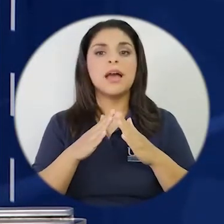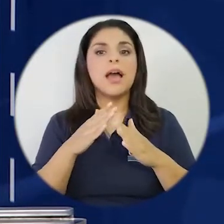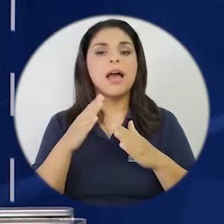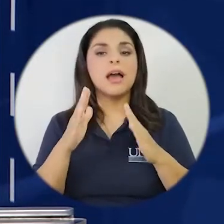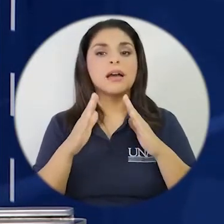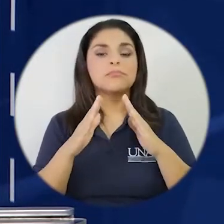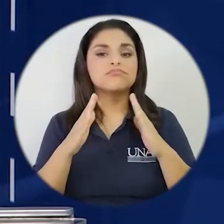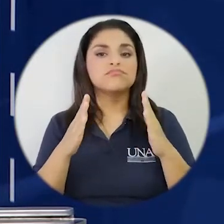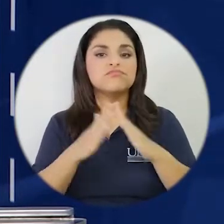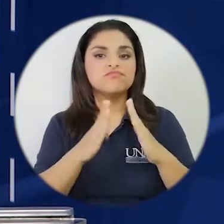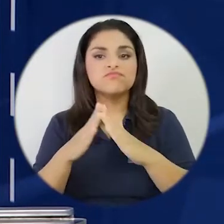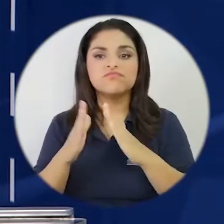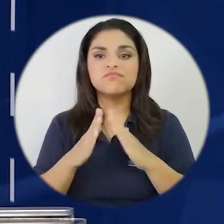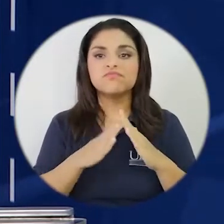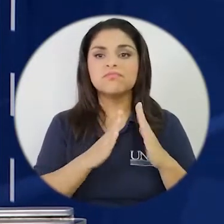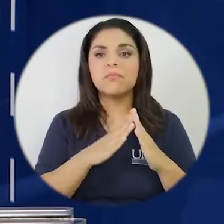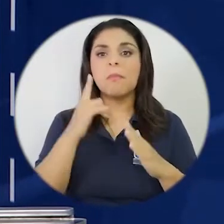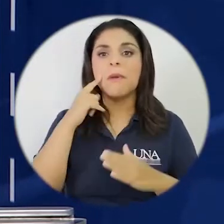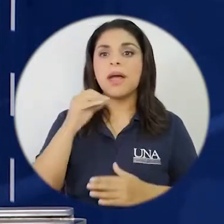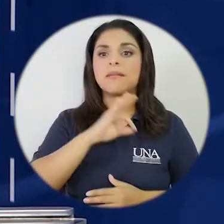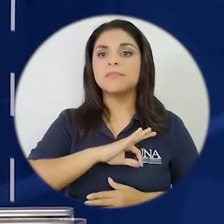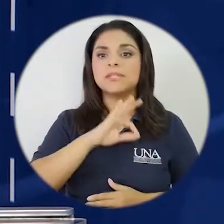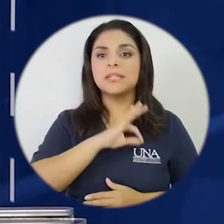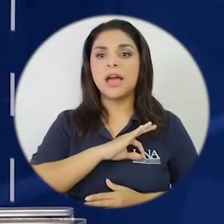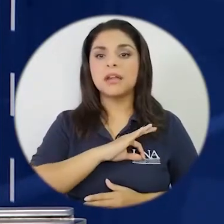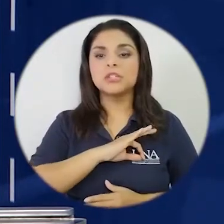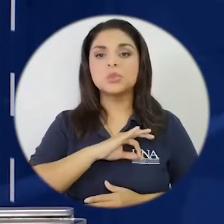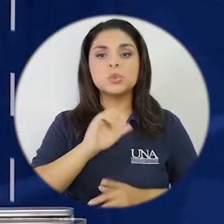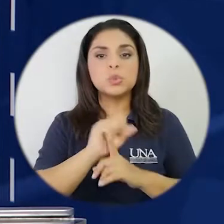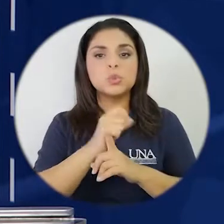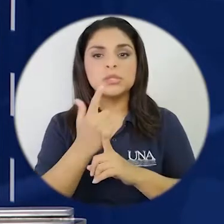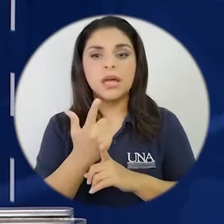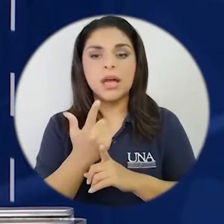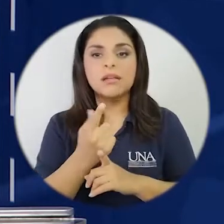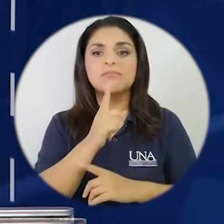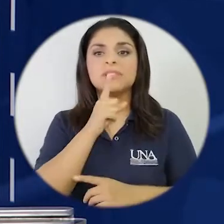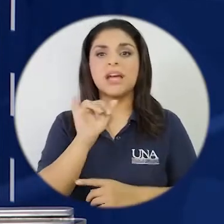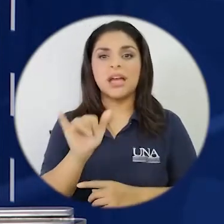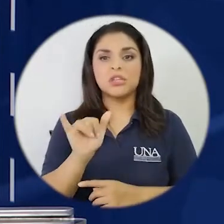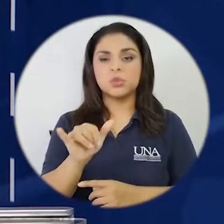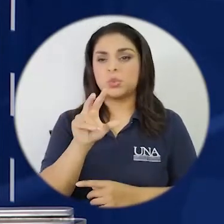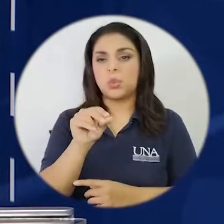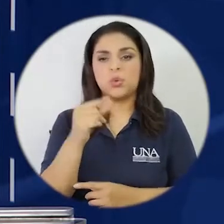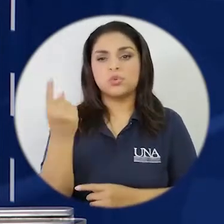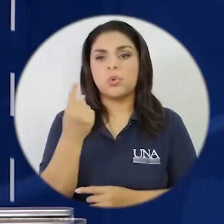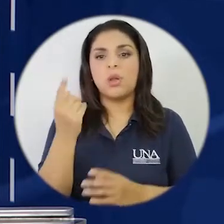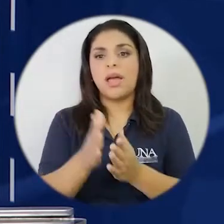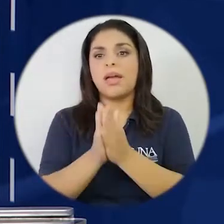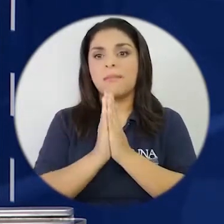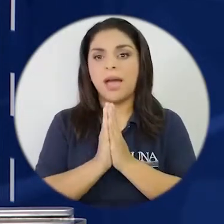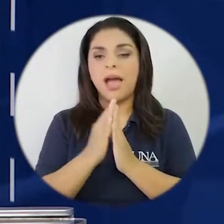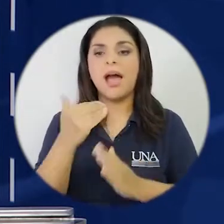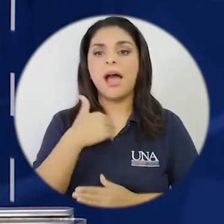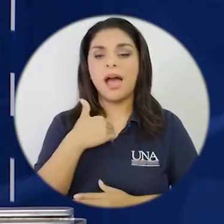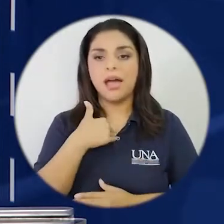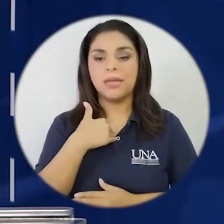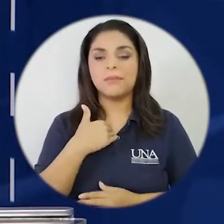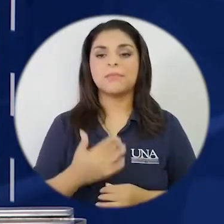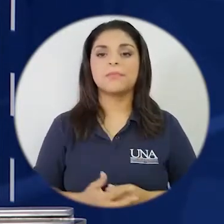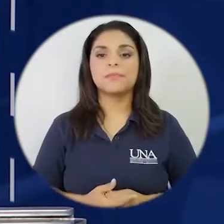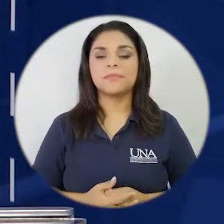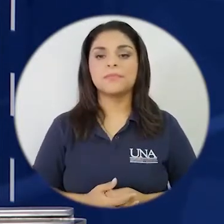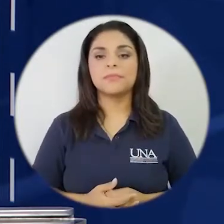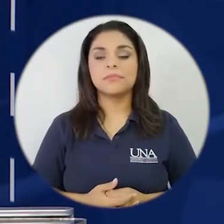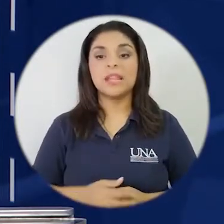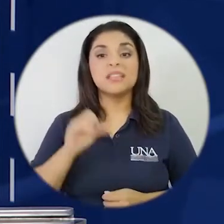habitacionales para bienestar social, no necesariamente está respondiendo a la demanda que hay en este sentido. Sí, se